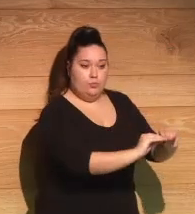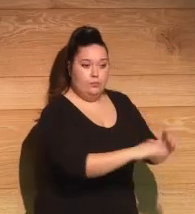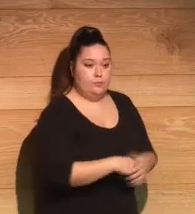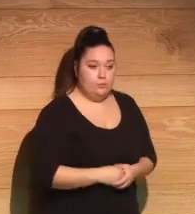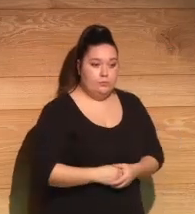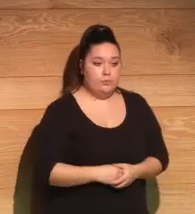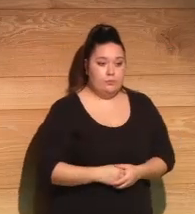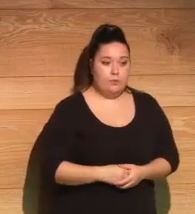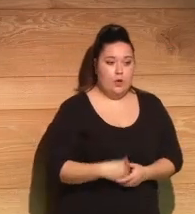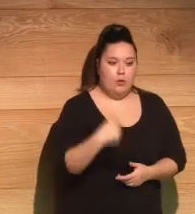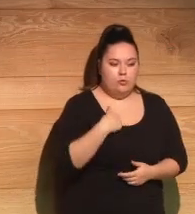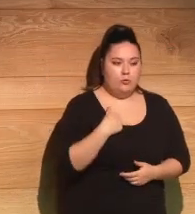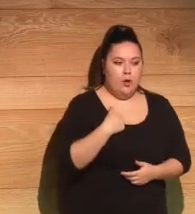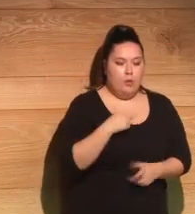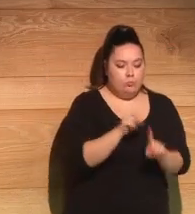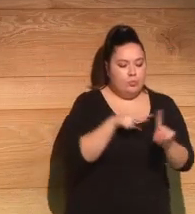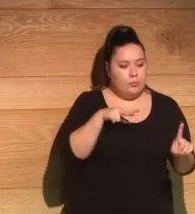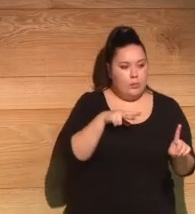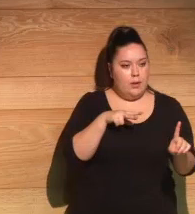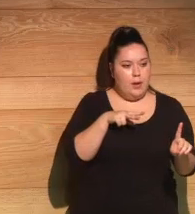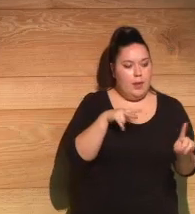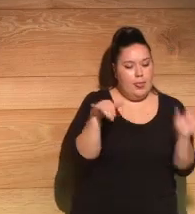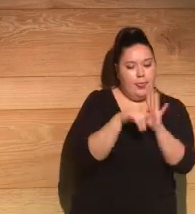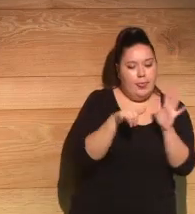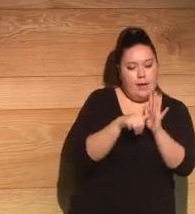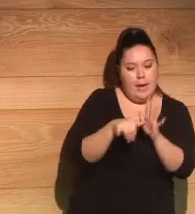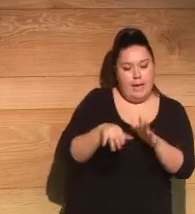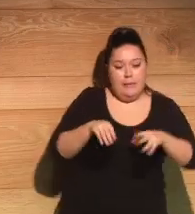yo me estoy más próximo, digamos, a posiciones ya estoicas de